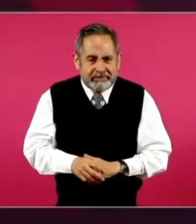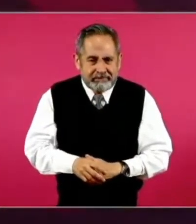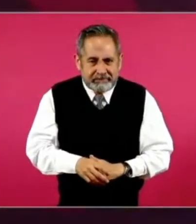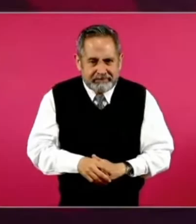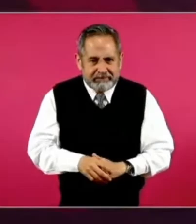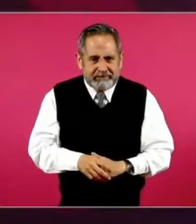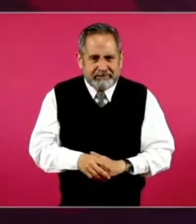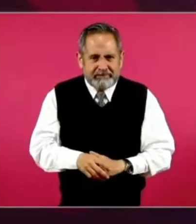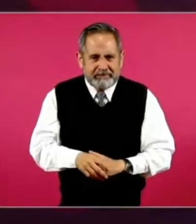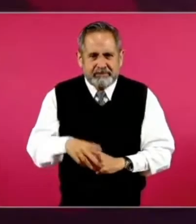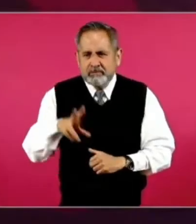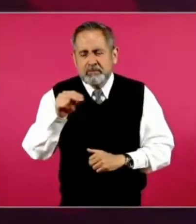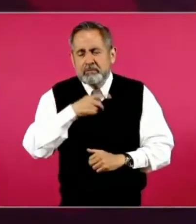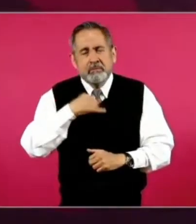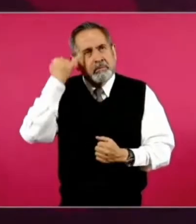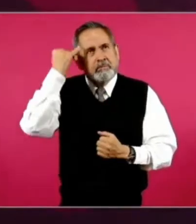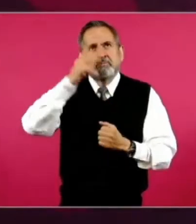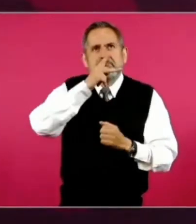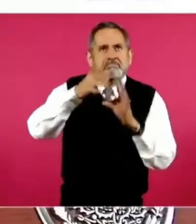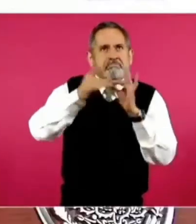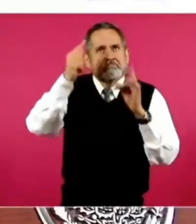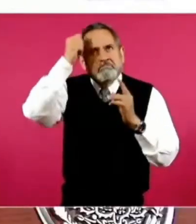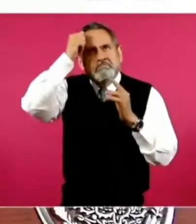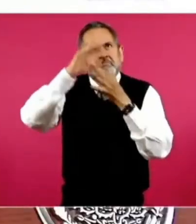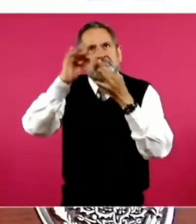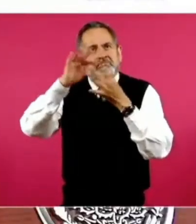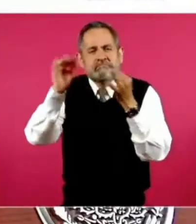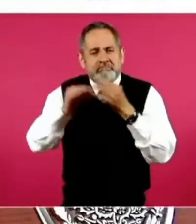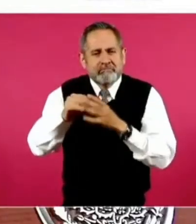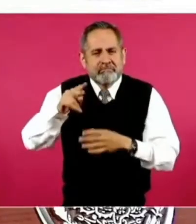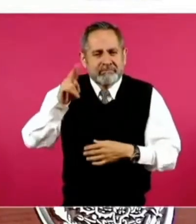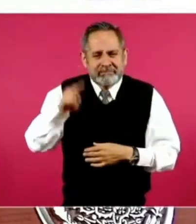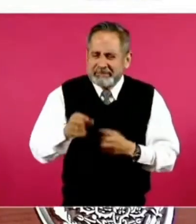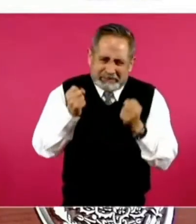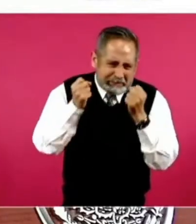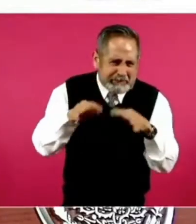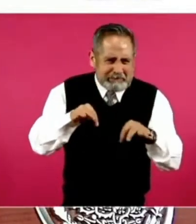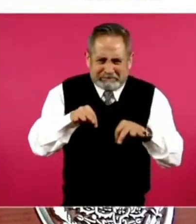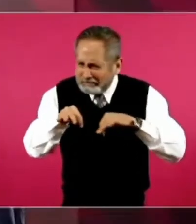Pues no solo la teoría, se requiere de muchas fatigas,